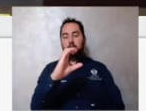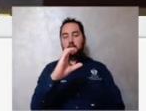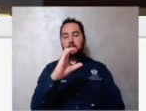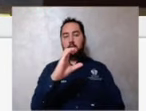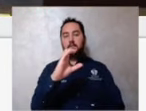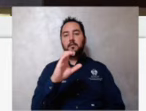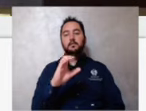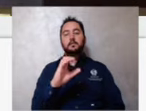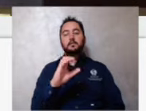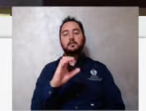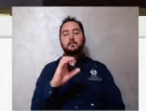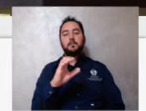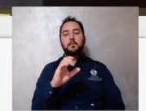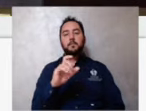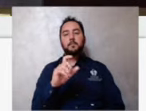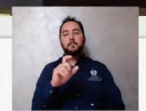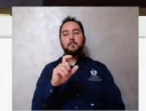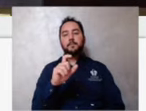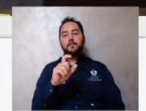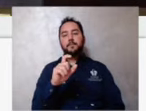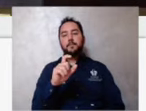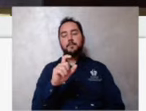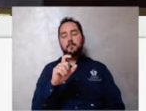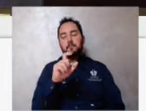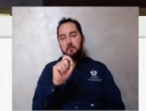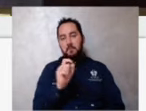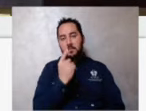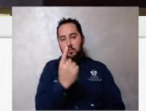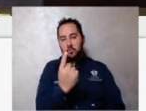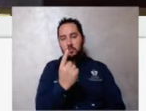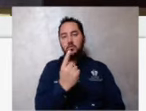políticos y electorales de la ciudadanía de clave